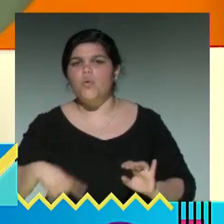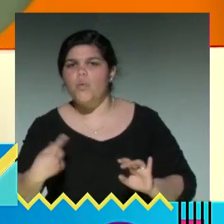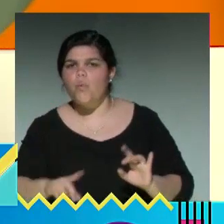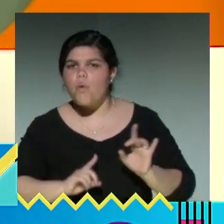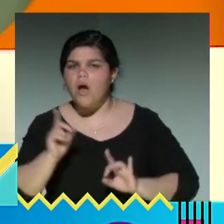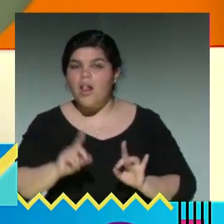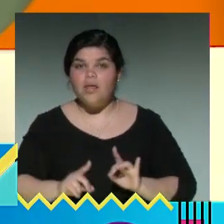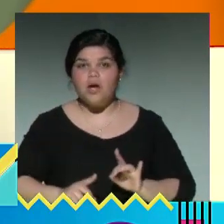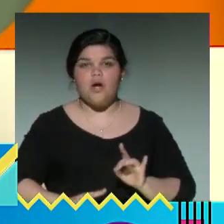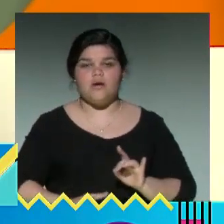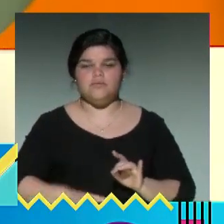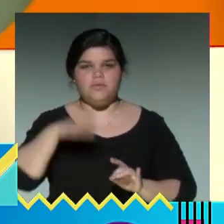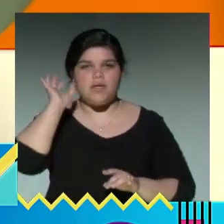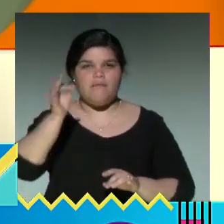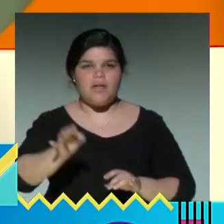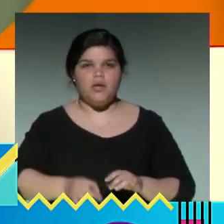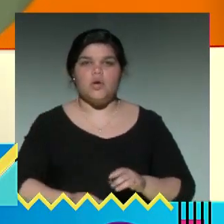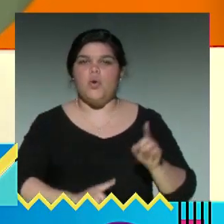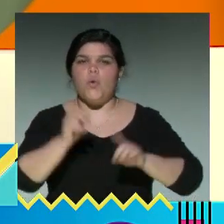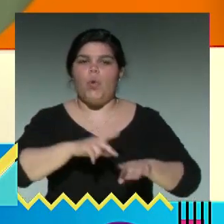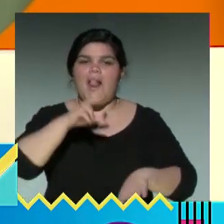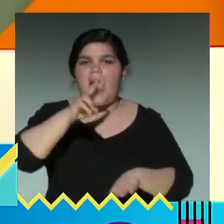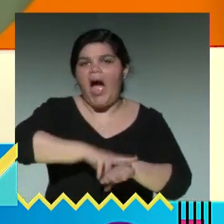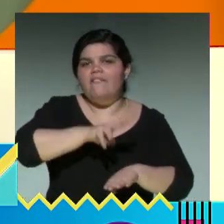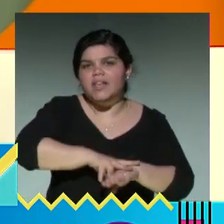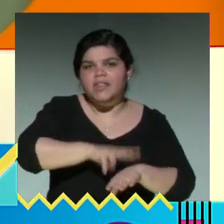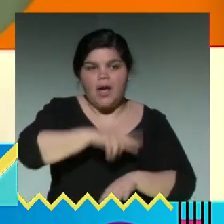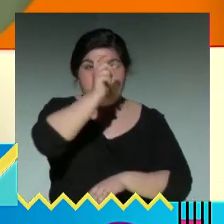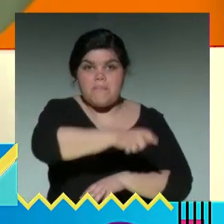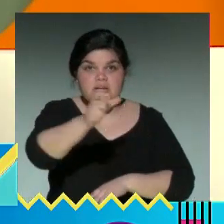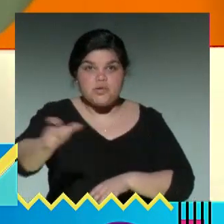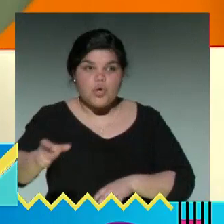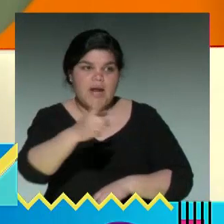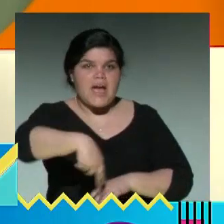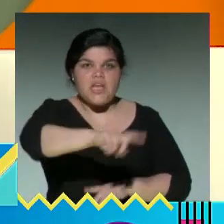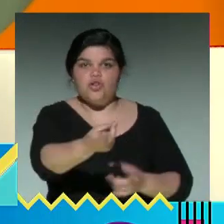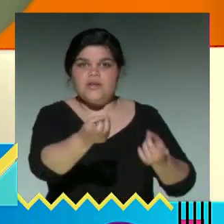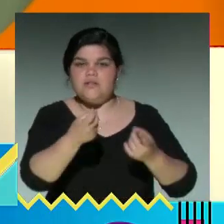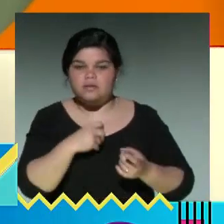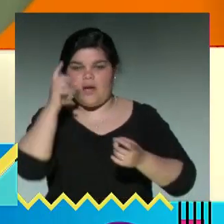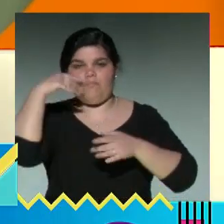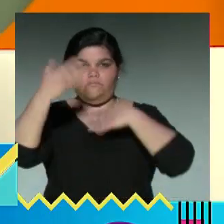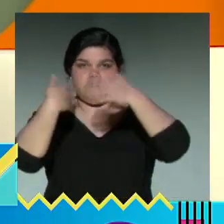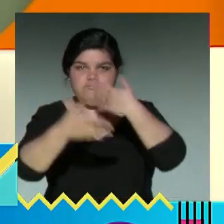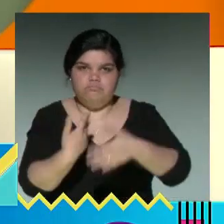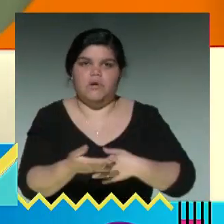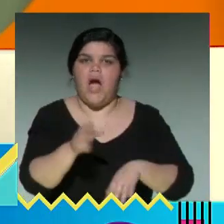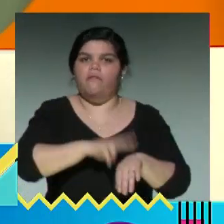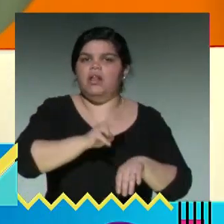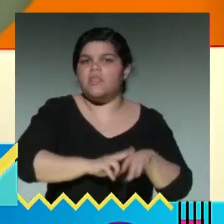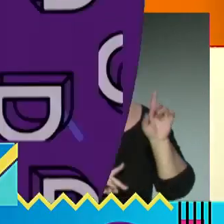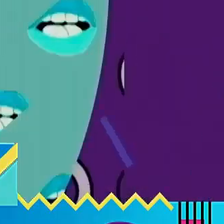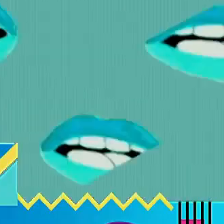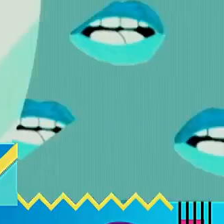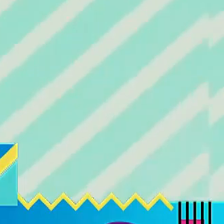que acá lo importante es cuáles son las habilidades que estos extensionistas tienen que desarrollar durante ese proceso de formación,